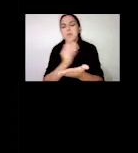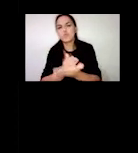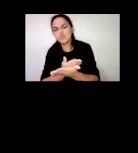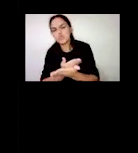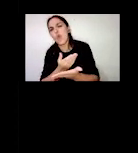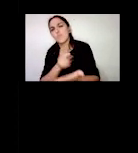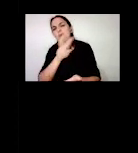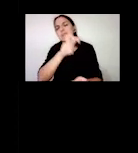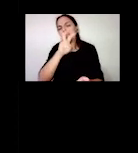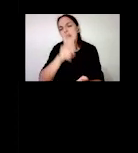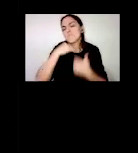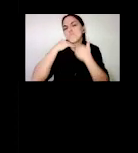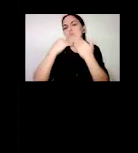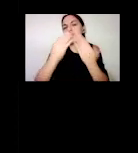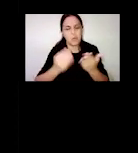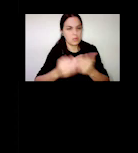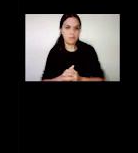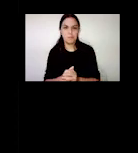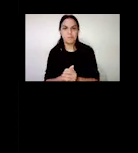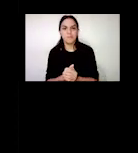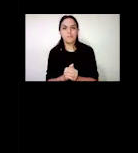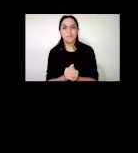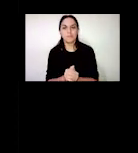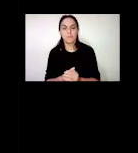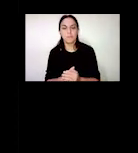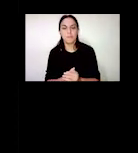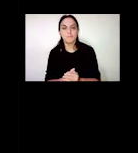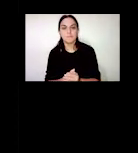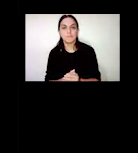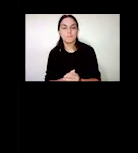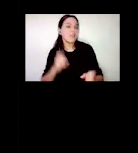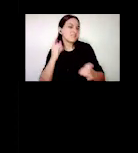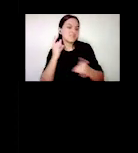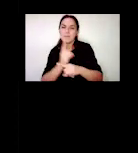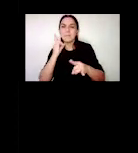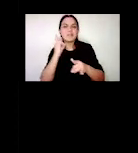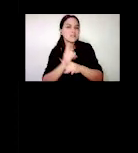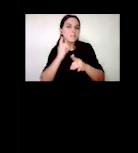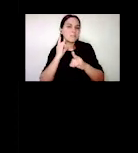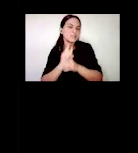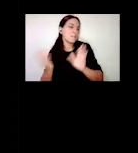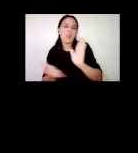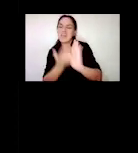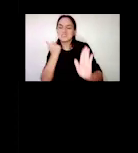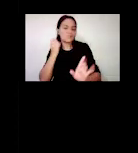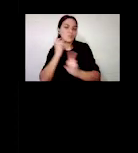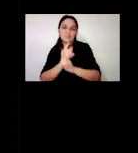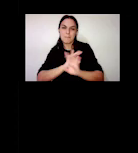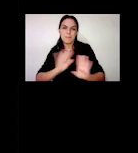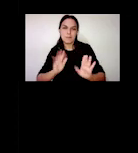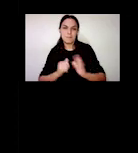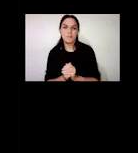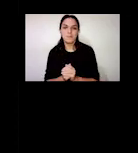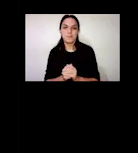no esté afectado a ninguna actividad económica. Siempre se van a encontrar exentos. También van a